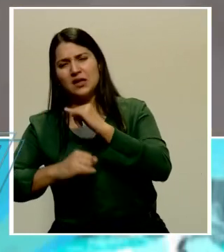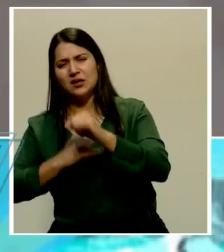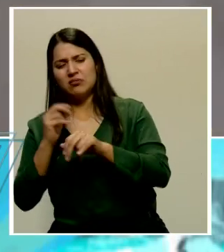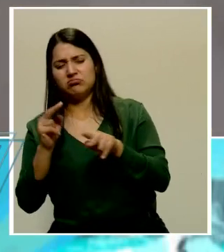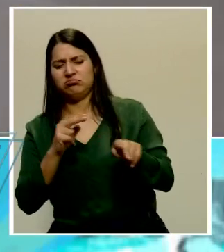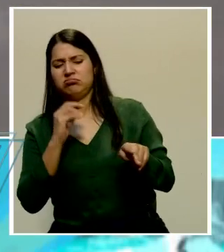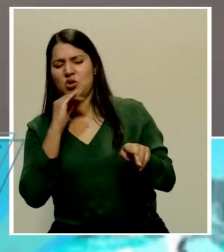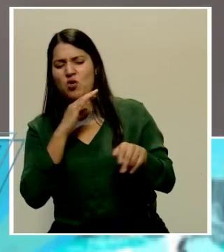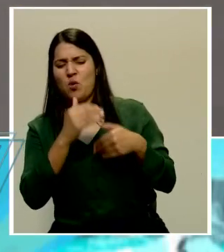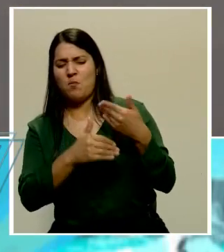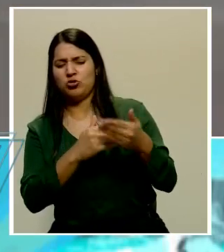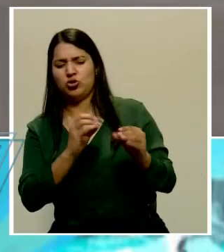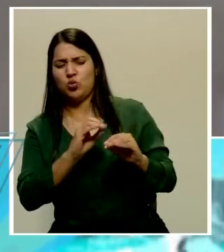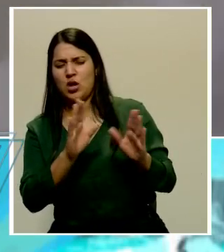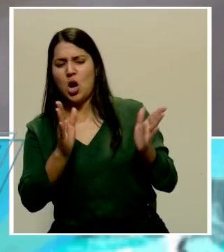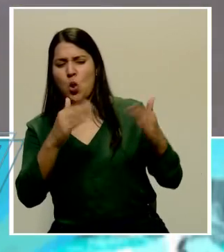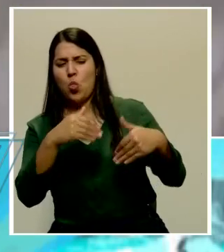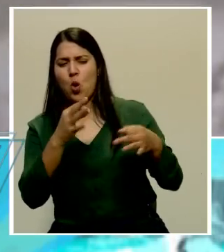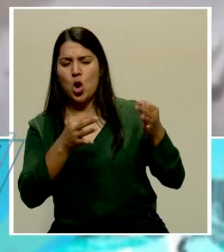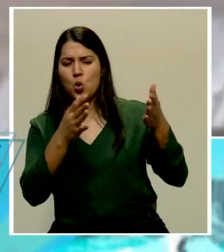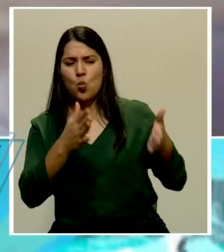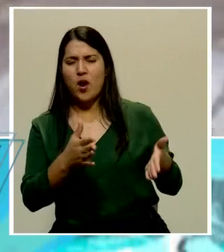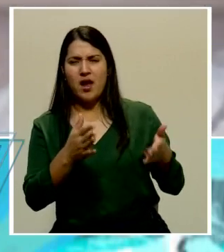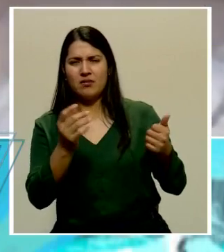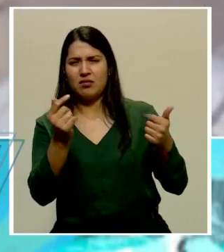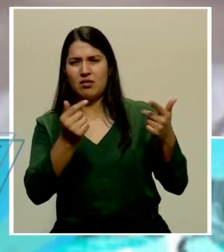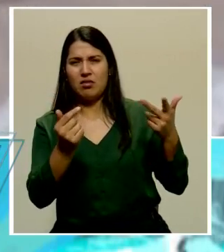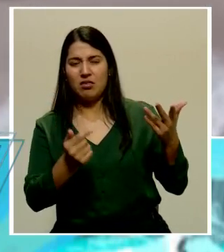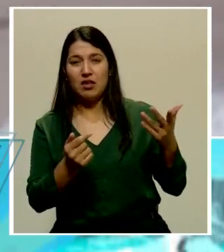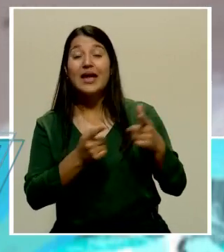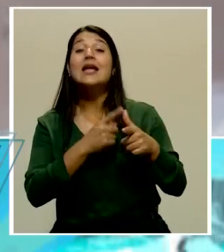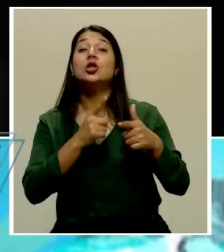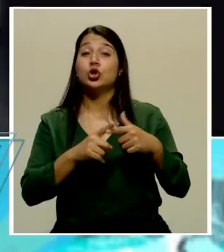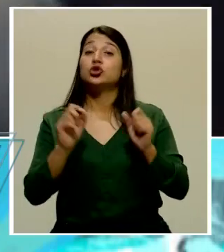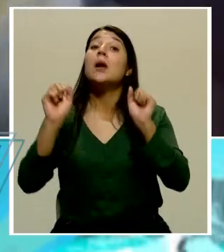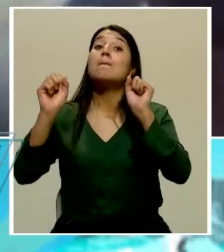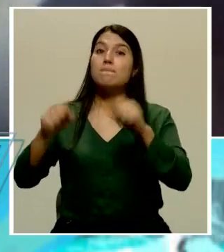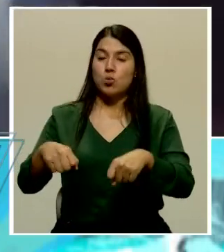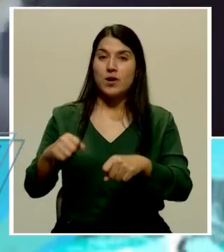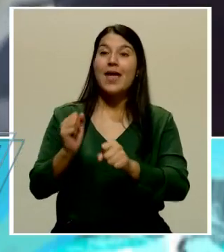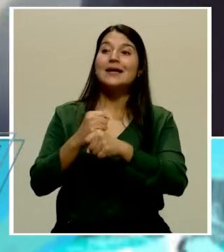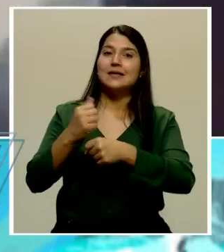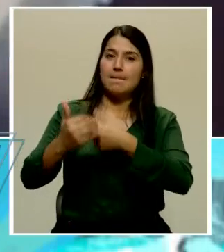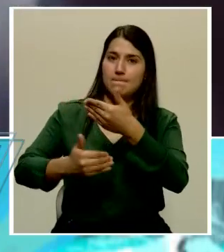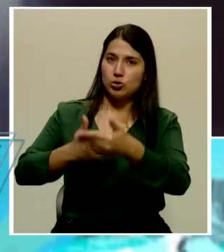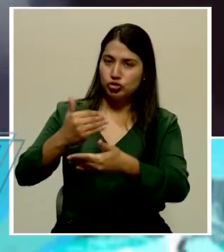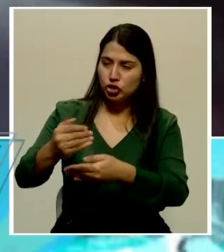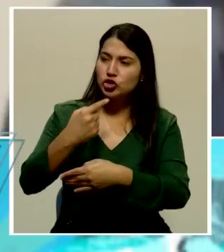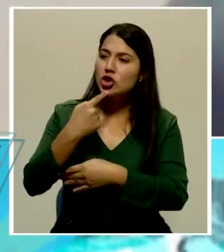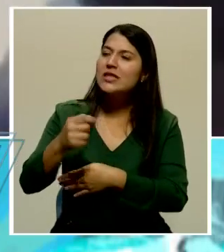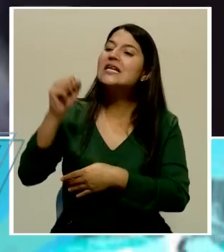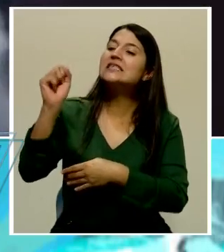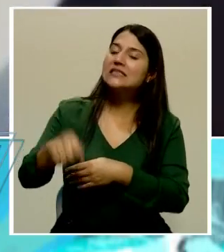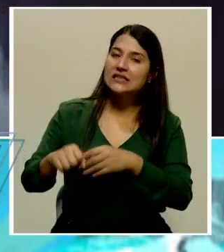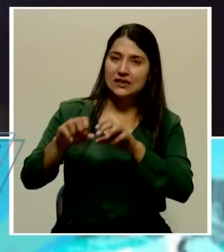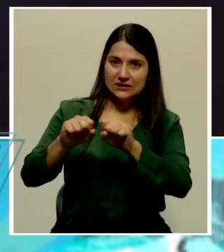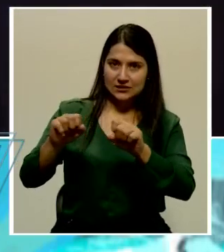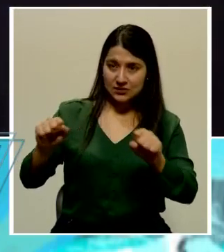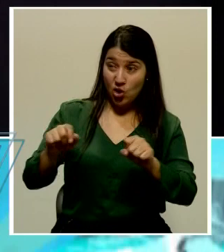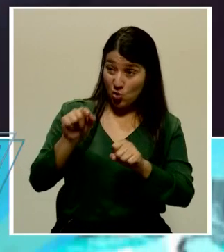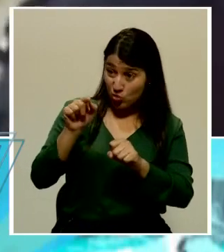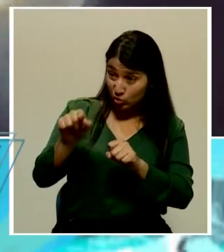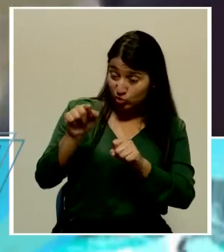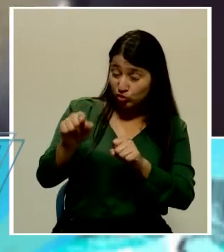audiencias preliminares, puede declarar la cosa juzgada fraudulenta y dice, no, mire señor, usted en ejercicio abusivo